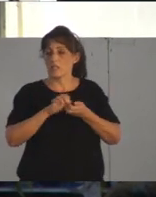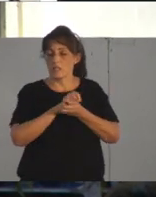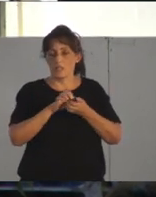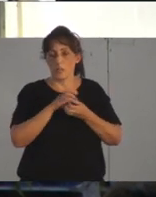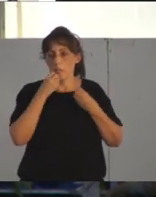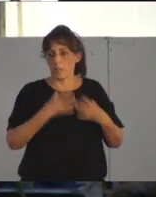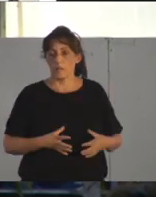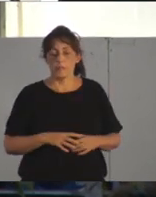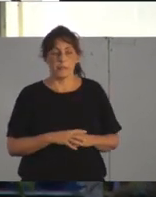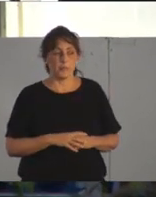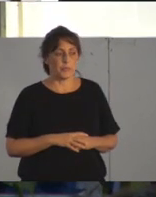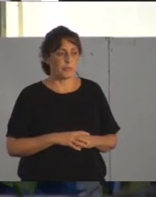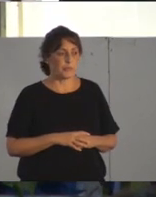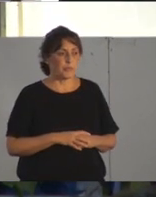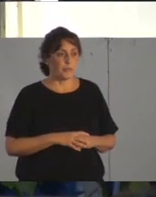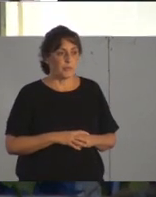no pueden deglutir.